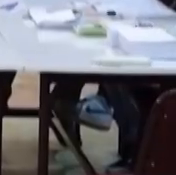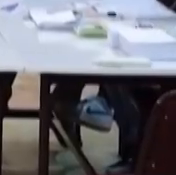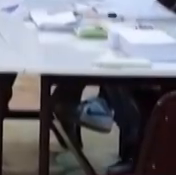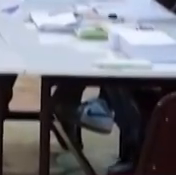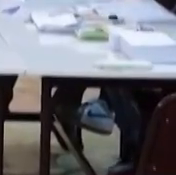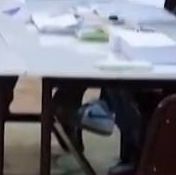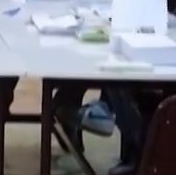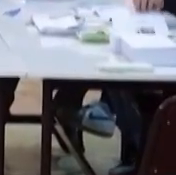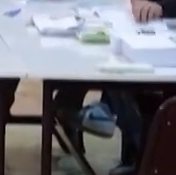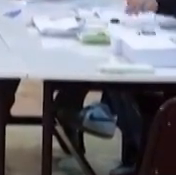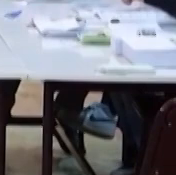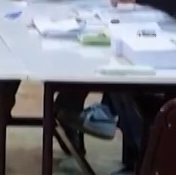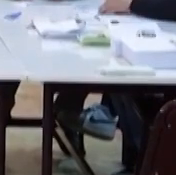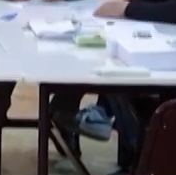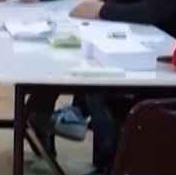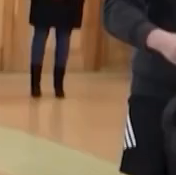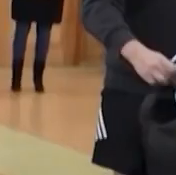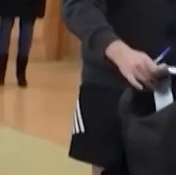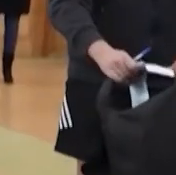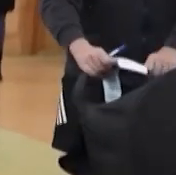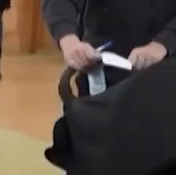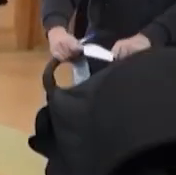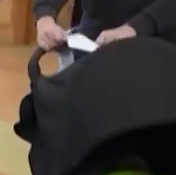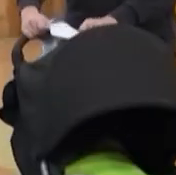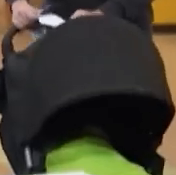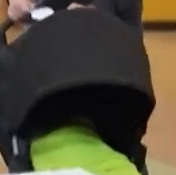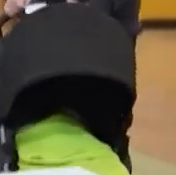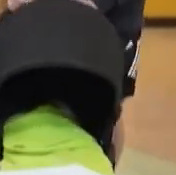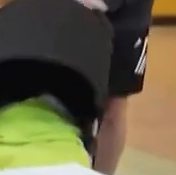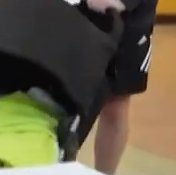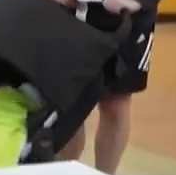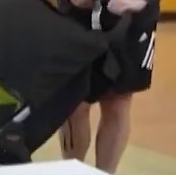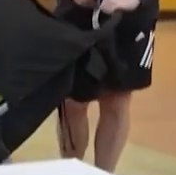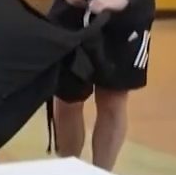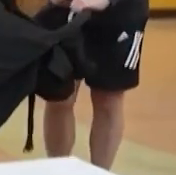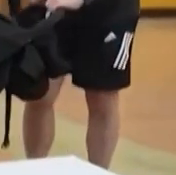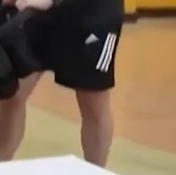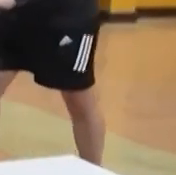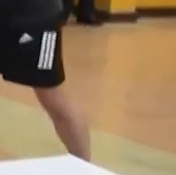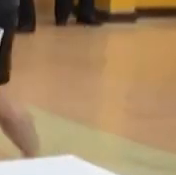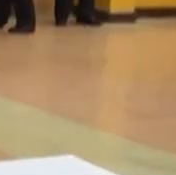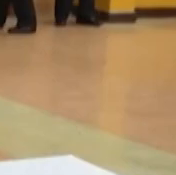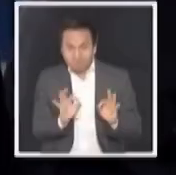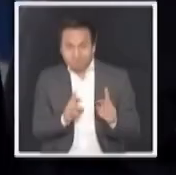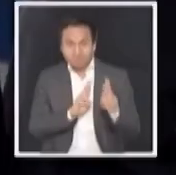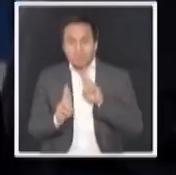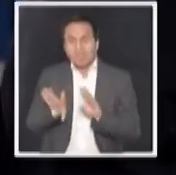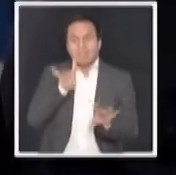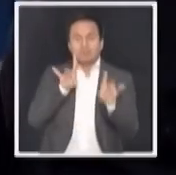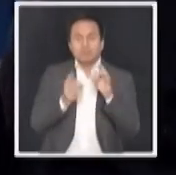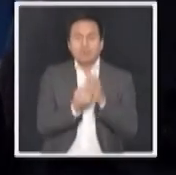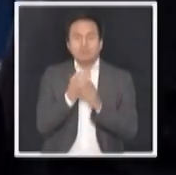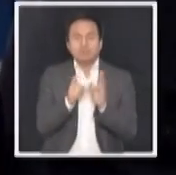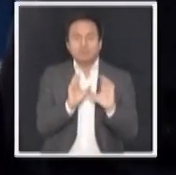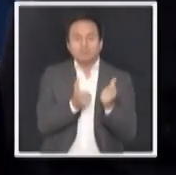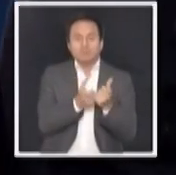elección presidencial, en la primera vuelta ganó el ultraconservador del Partido Republicano,